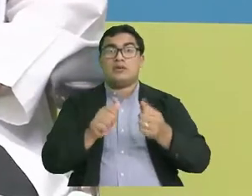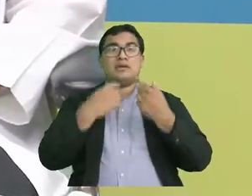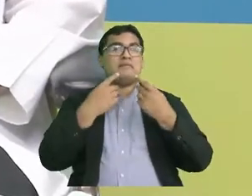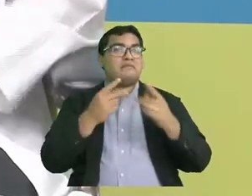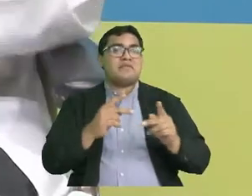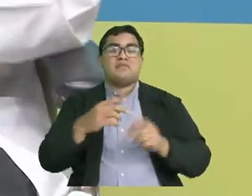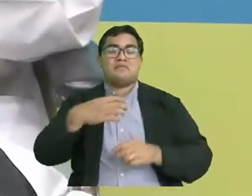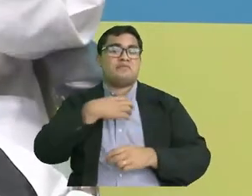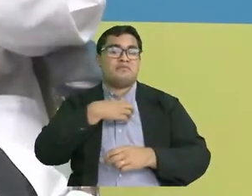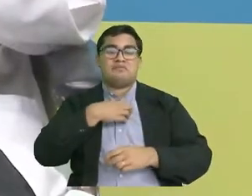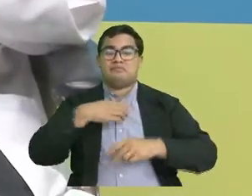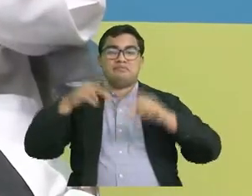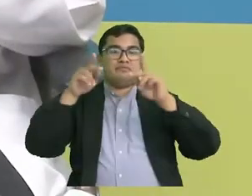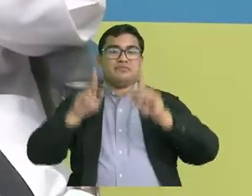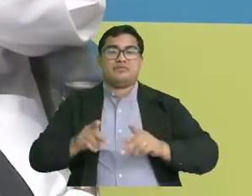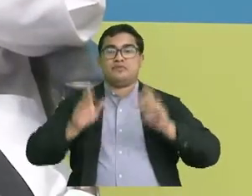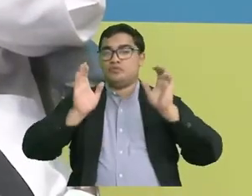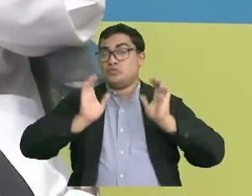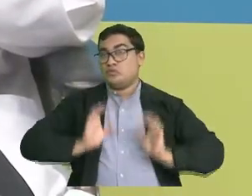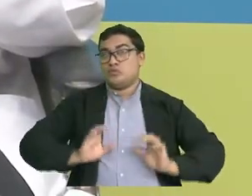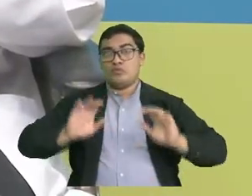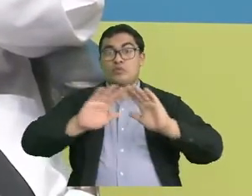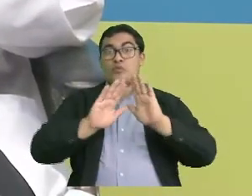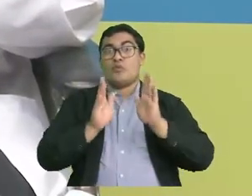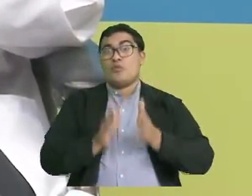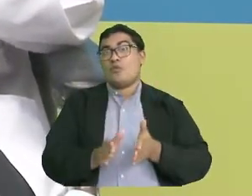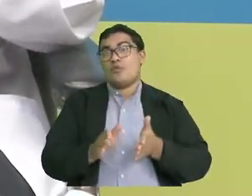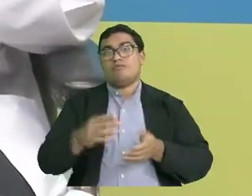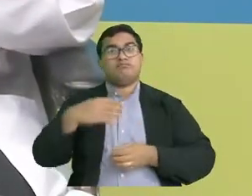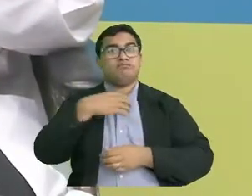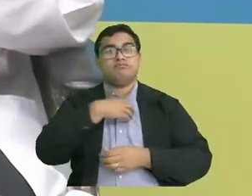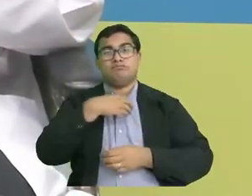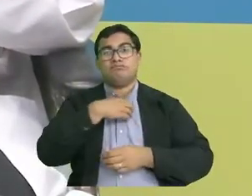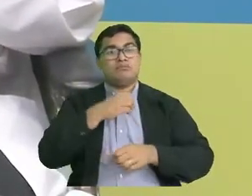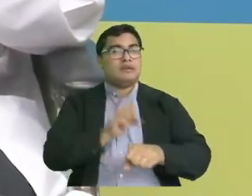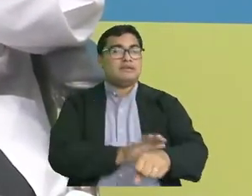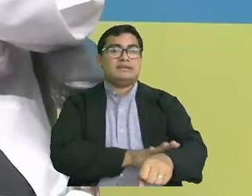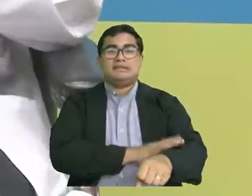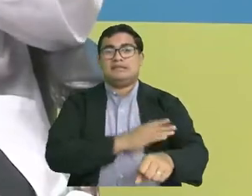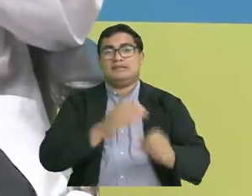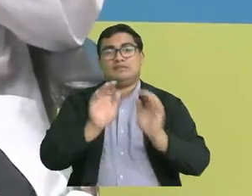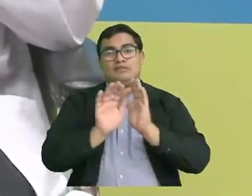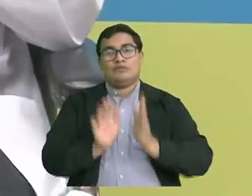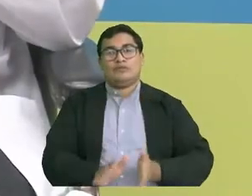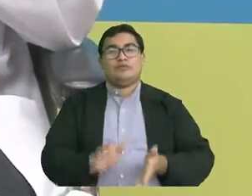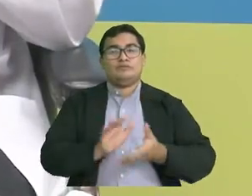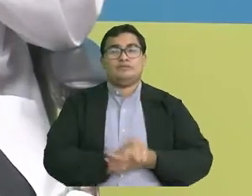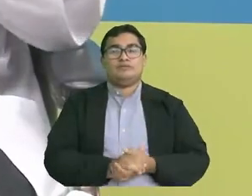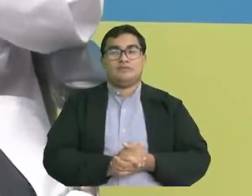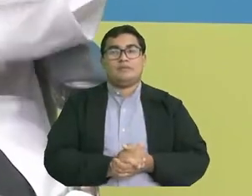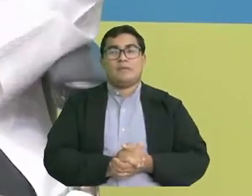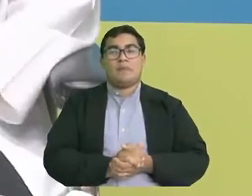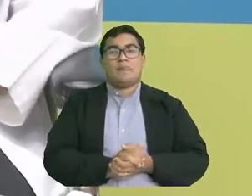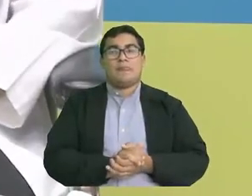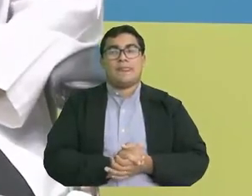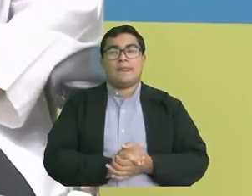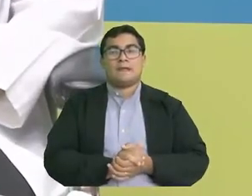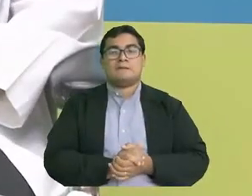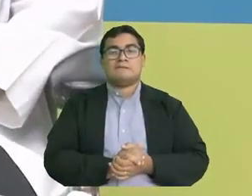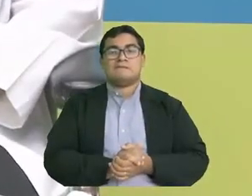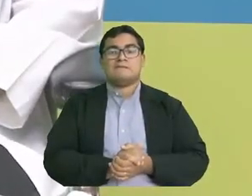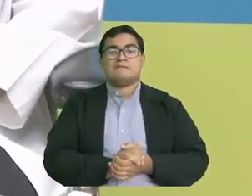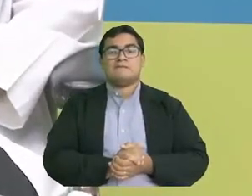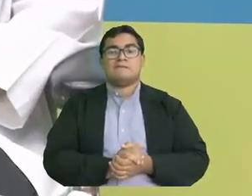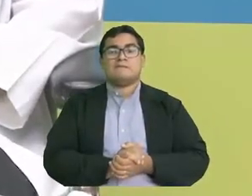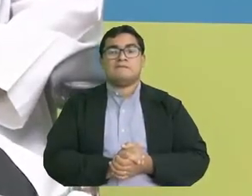sangre, pero no actúa. Entonces, no ejerce el efecto de masculinización que debe